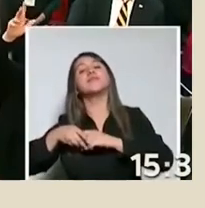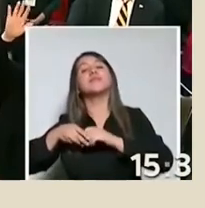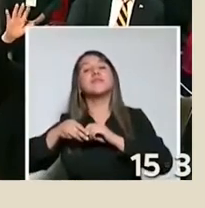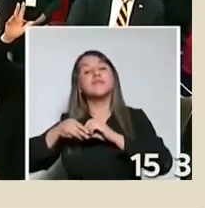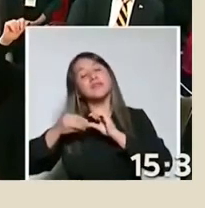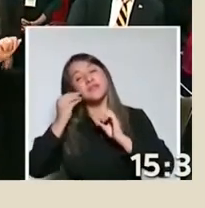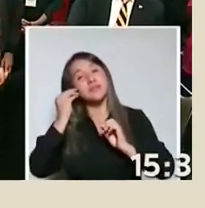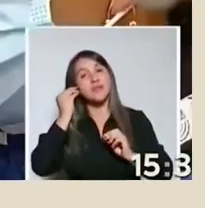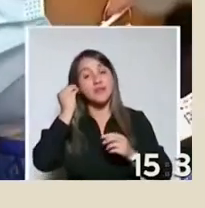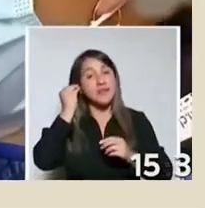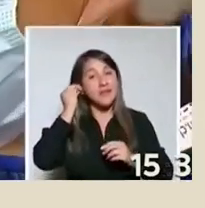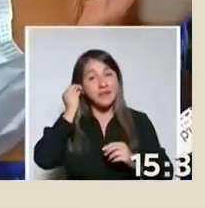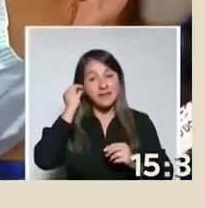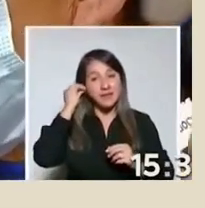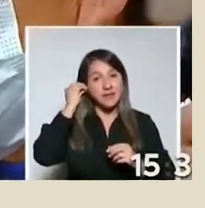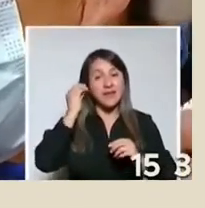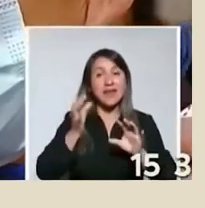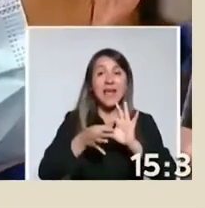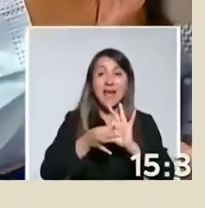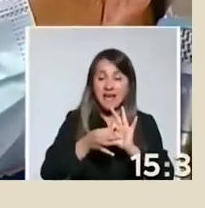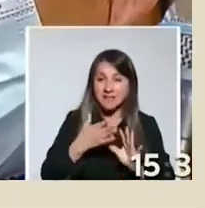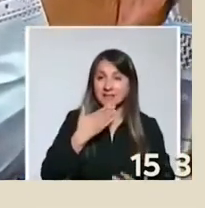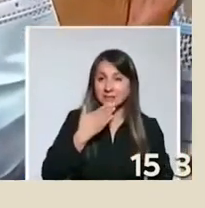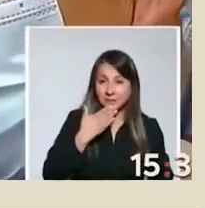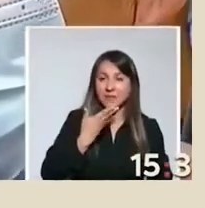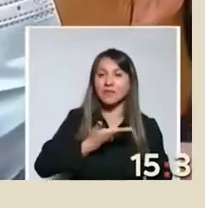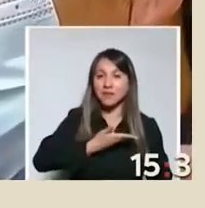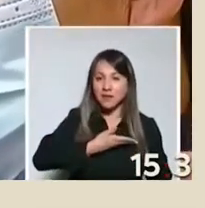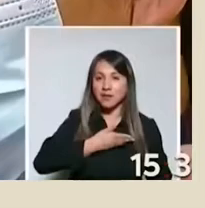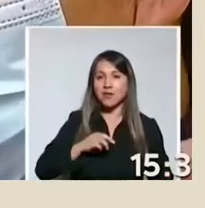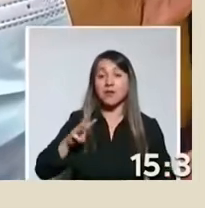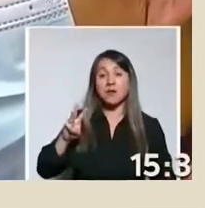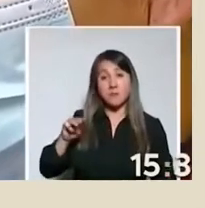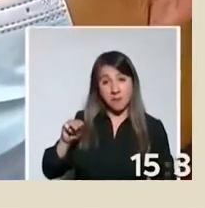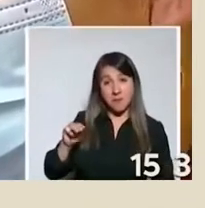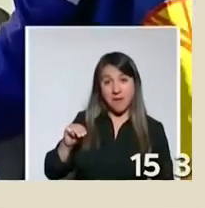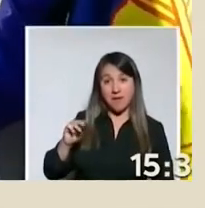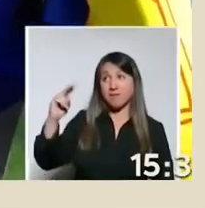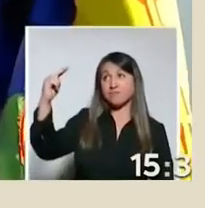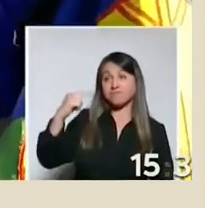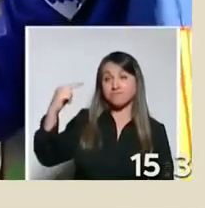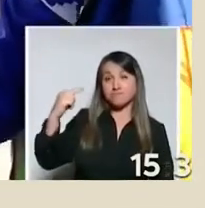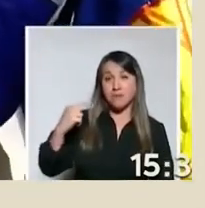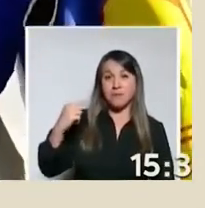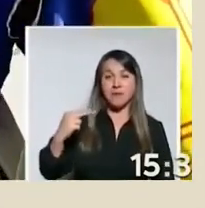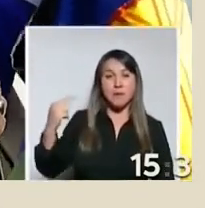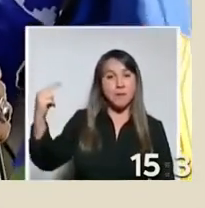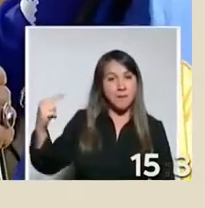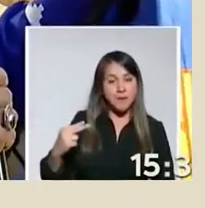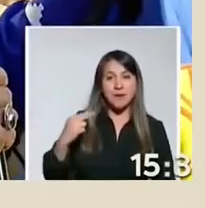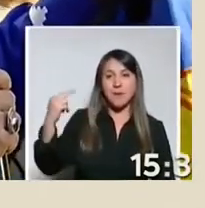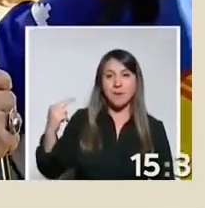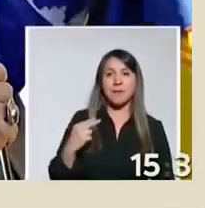la teoría y los estudios académicos el caso argentino fue el más traumático en la dictadura y el más